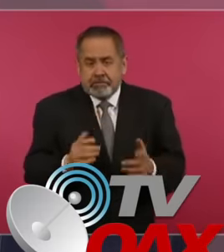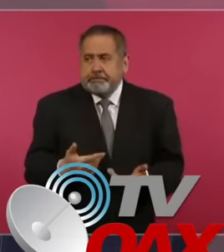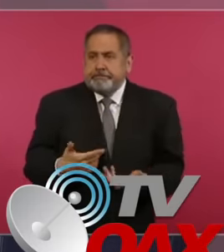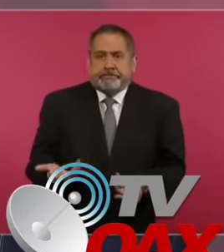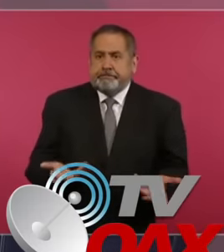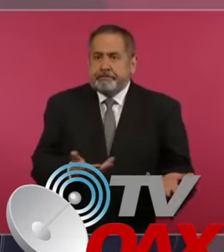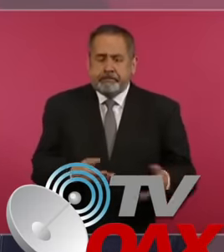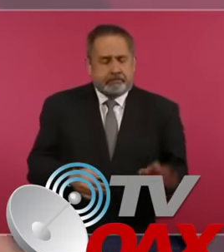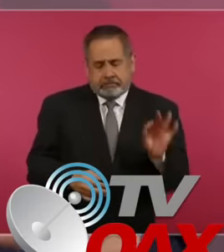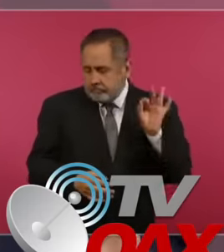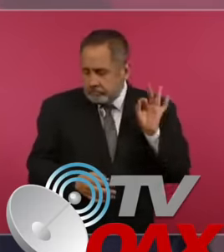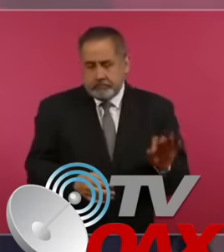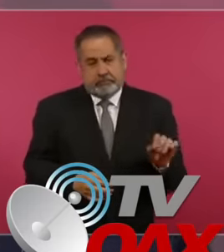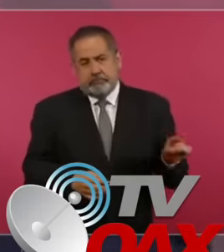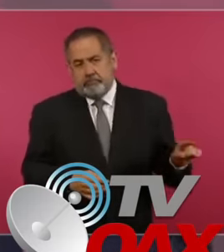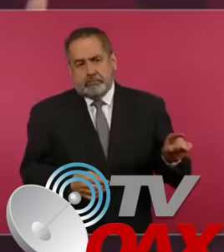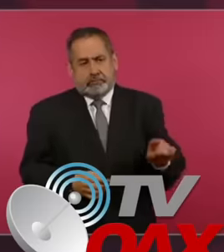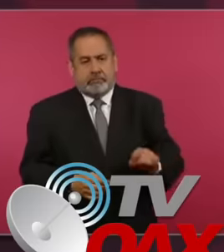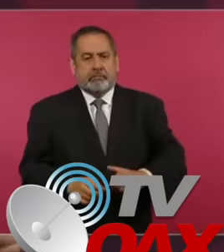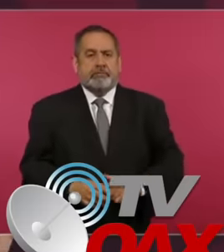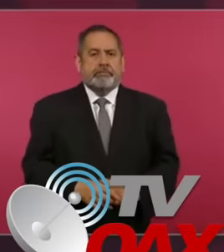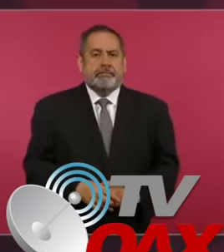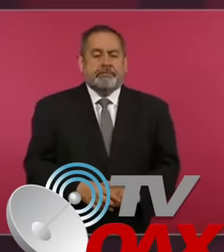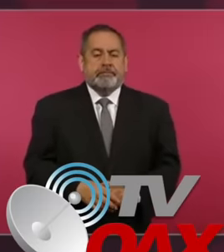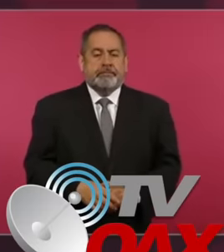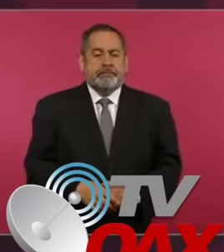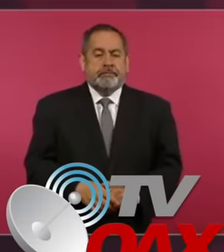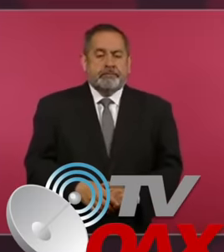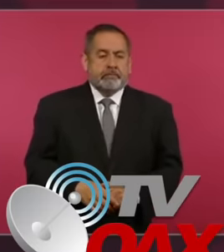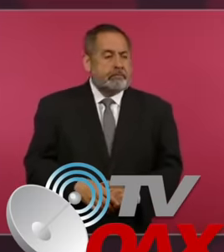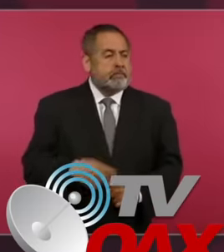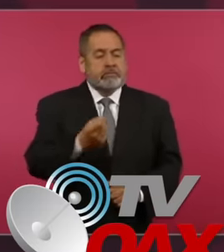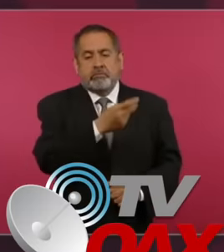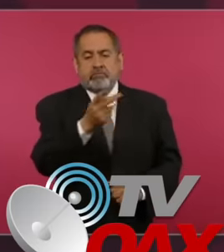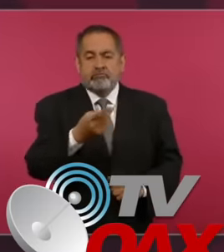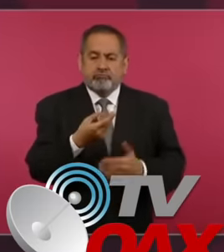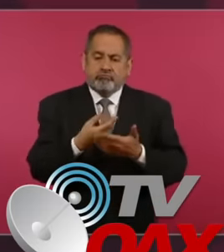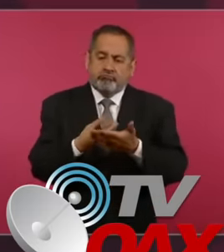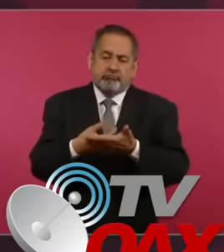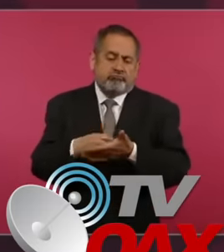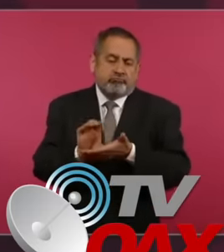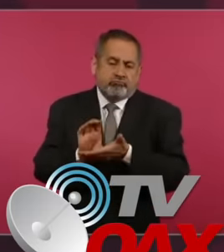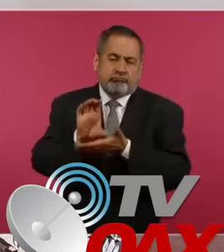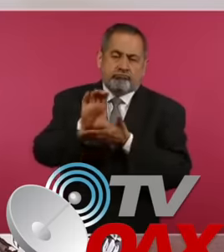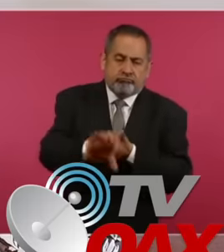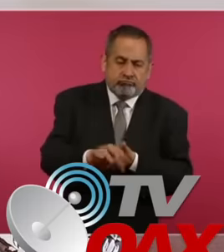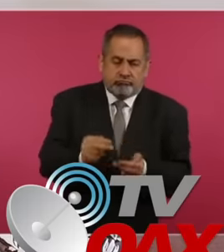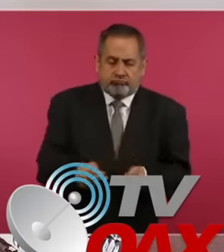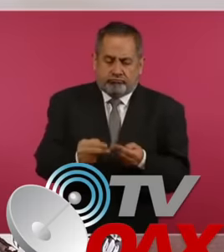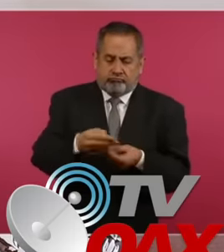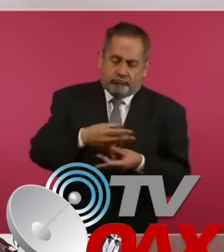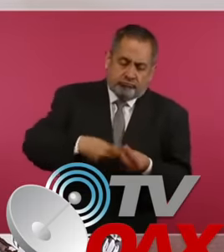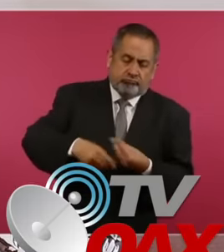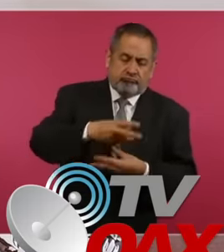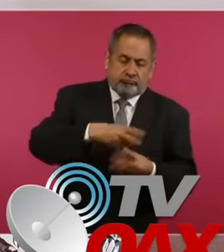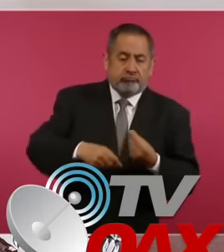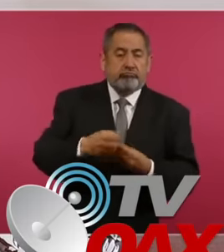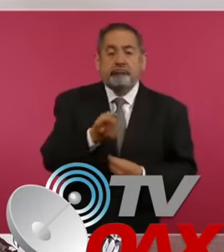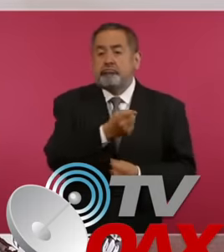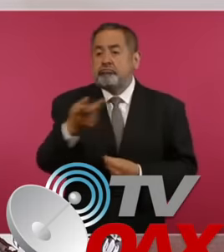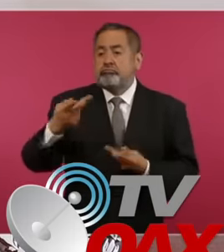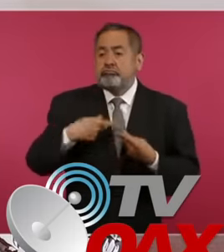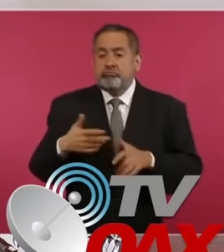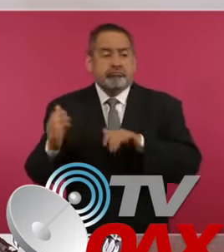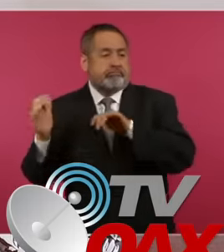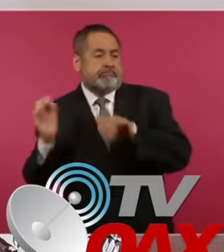Si no hay inversión, si no se generan empleos